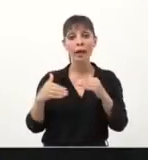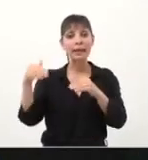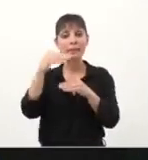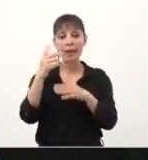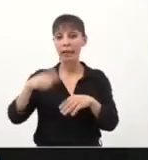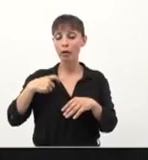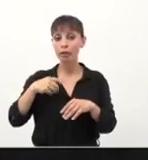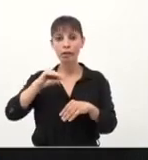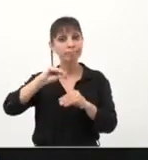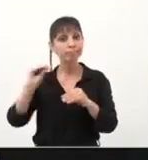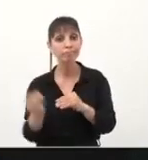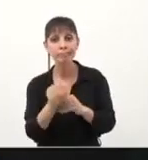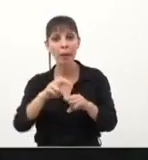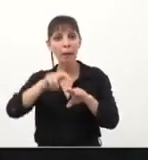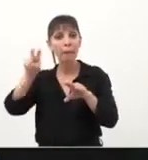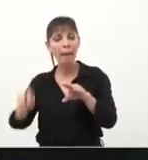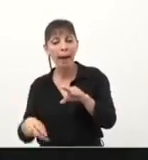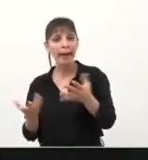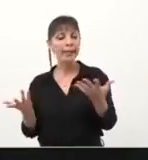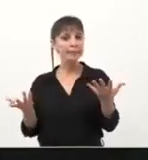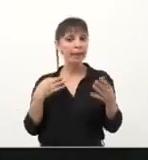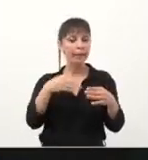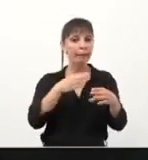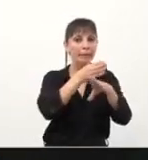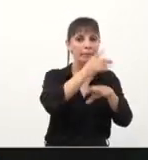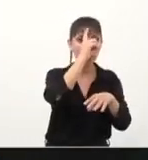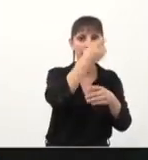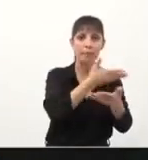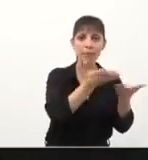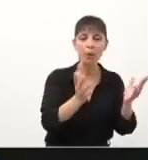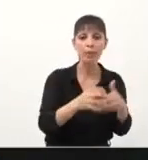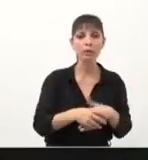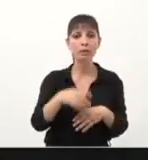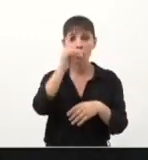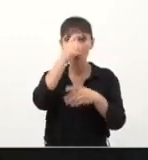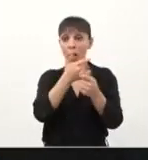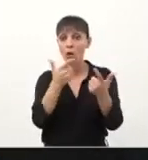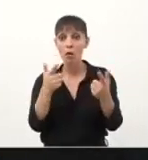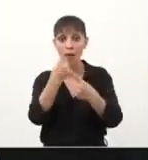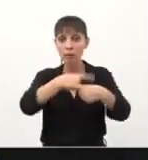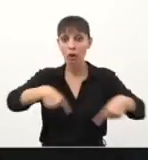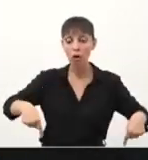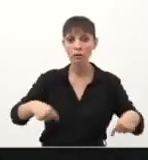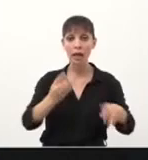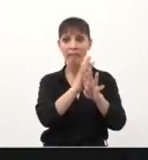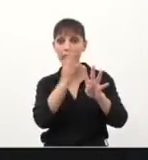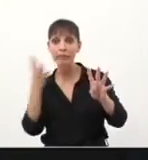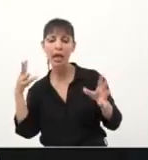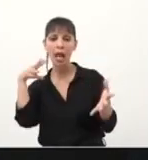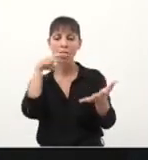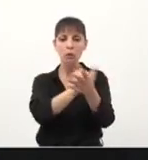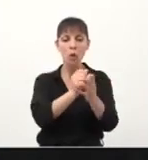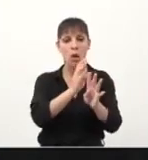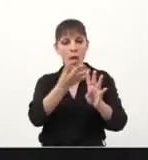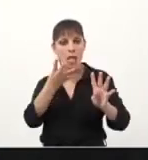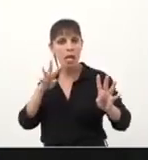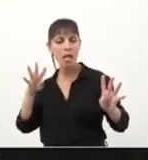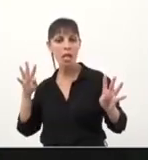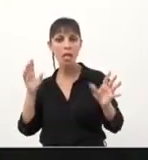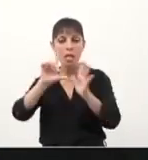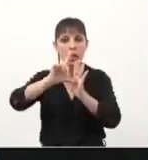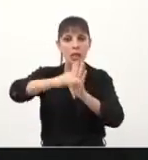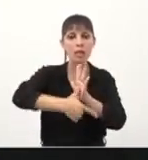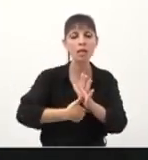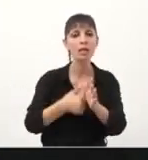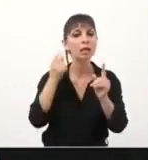ir a alguno de los hospitales se dan cuenta de esta desinversión. En los hospitales faltan insumos, hay largas colas para conseguir turnos y ha bajado